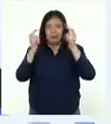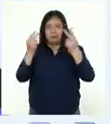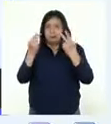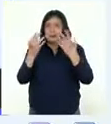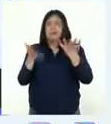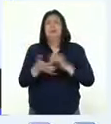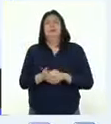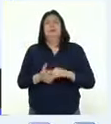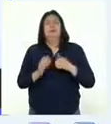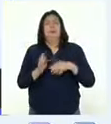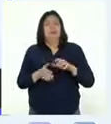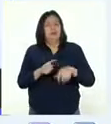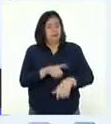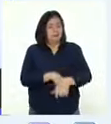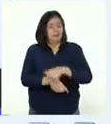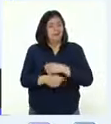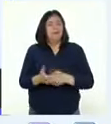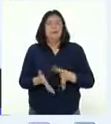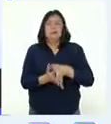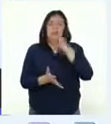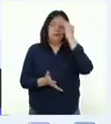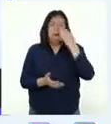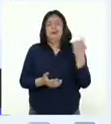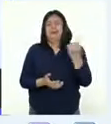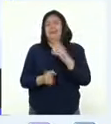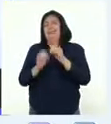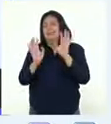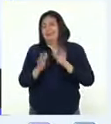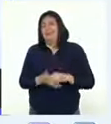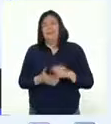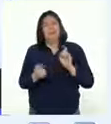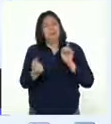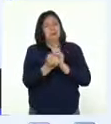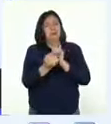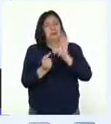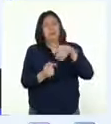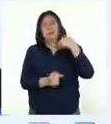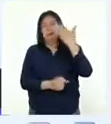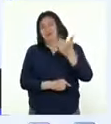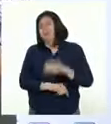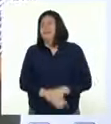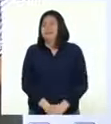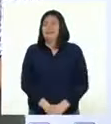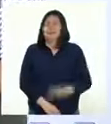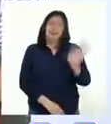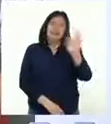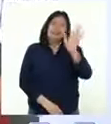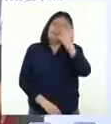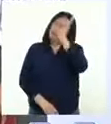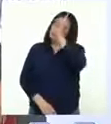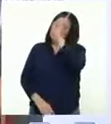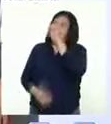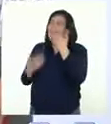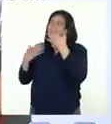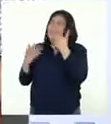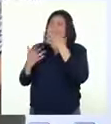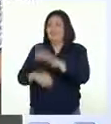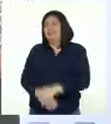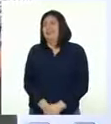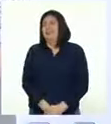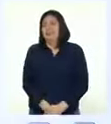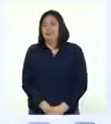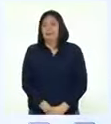atención y por seguir esforzándose por aprender cada día. ¡Nos vemos pronto! ¡Chao, profesora! ¡Gracias por